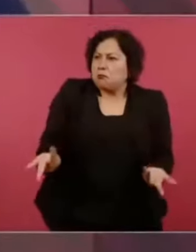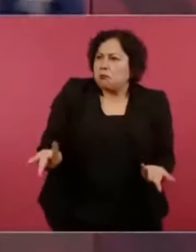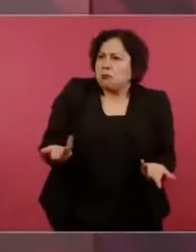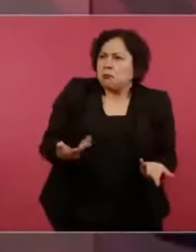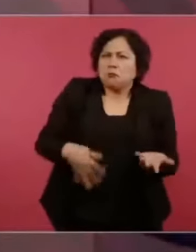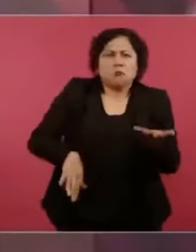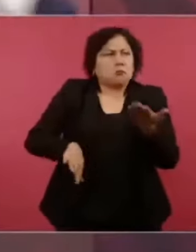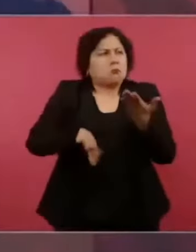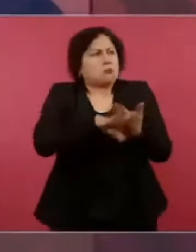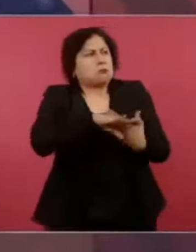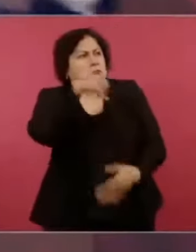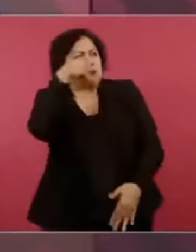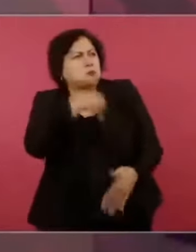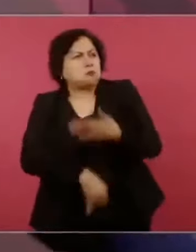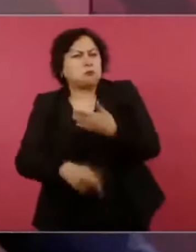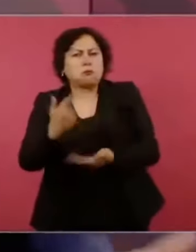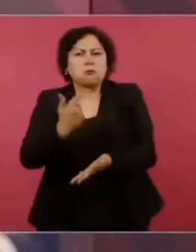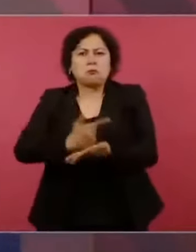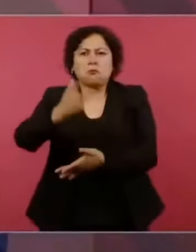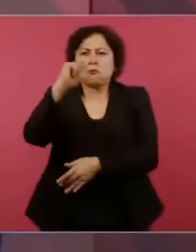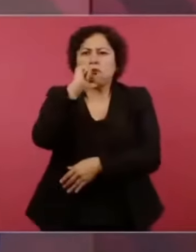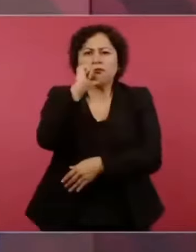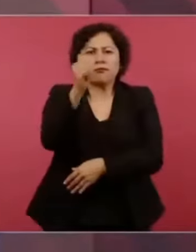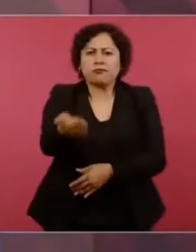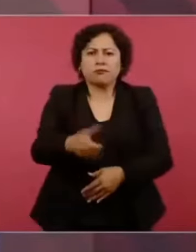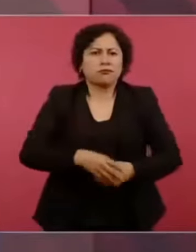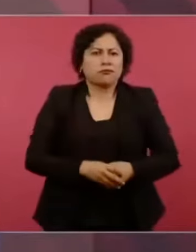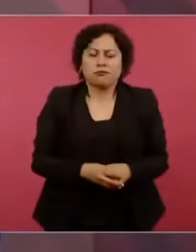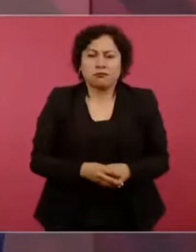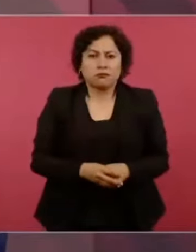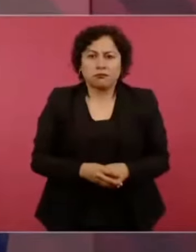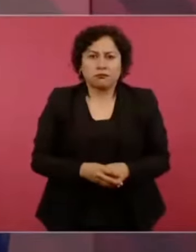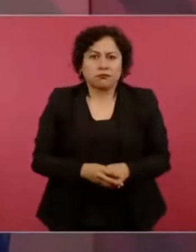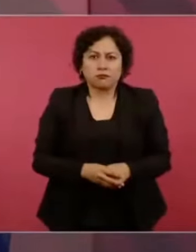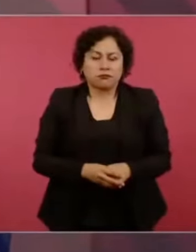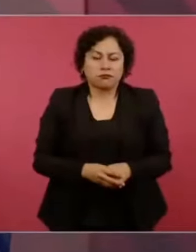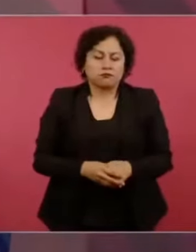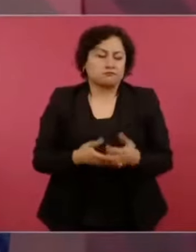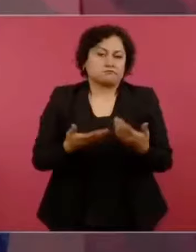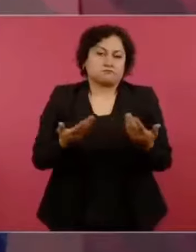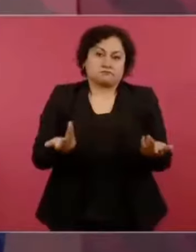Pero como no puedo solo estar